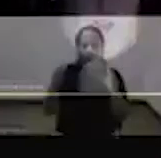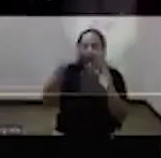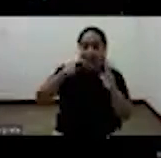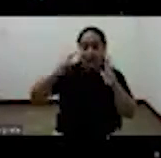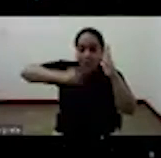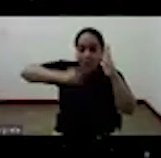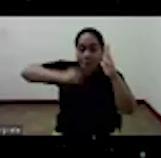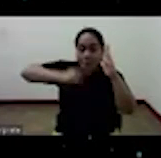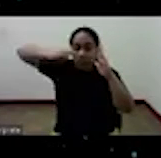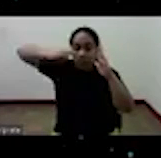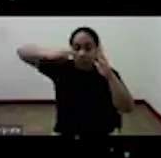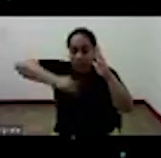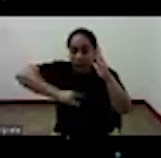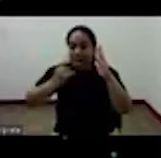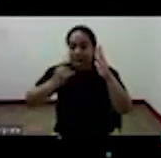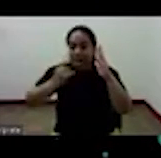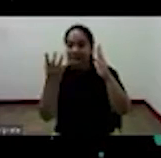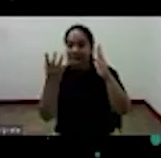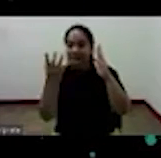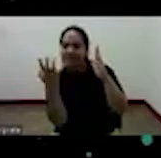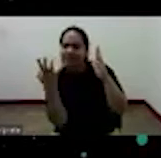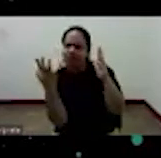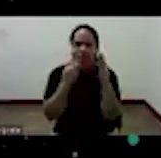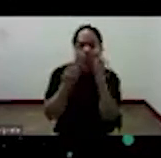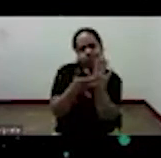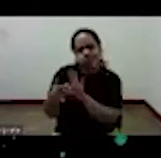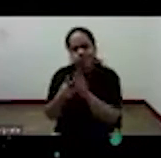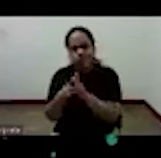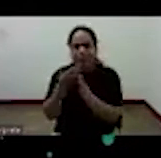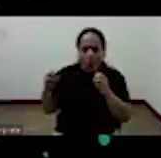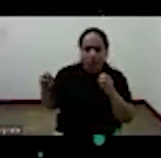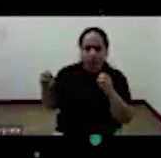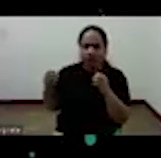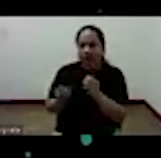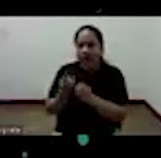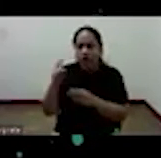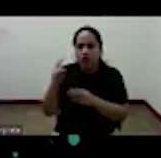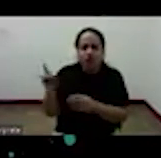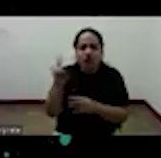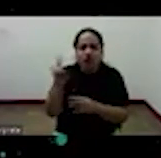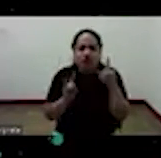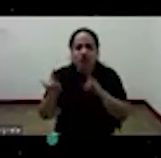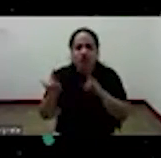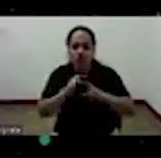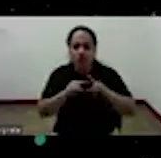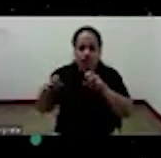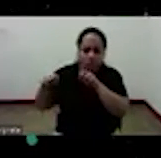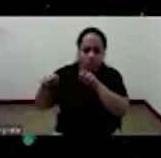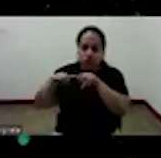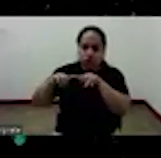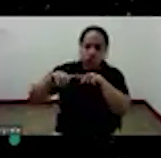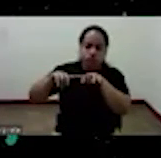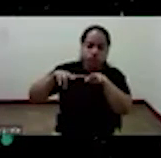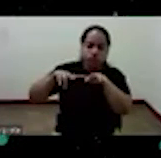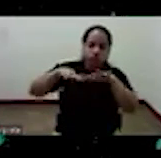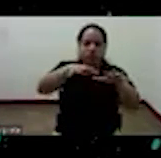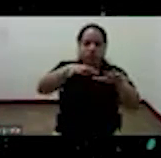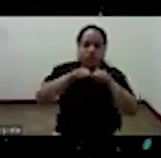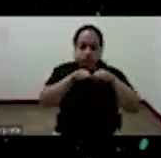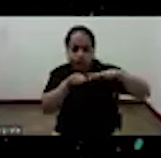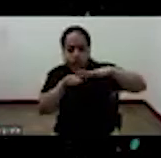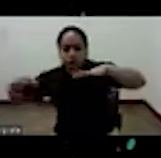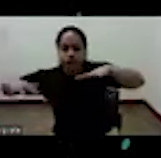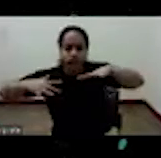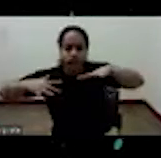una serie de ráfagas de sonido amazónico, de sonido andino, de